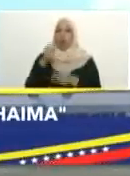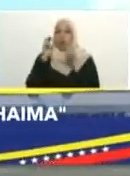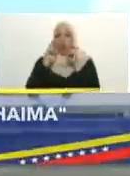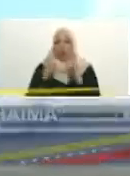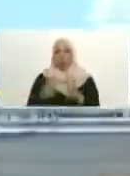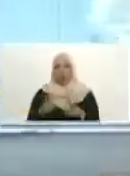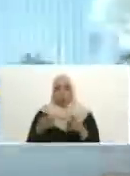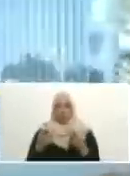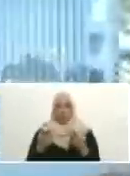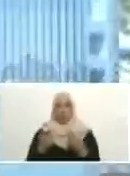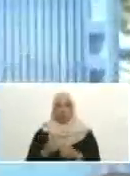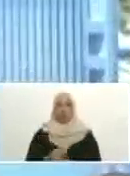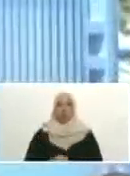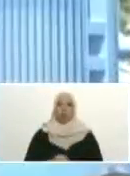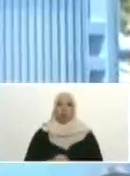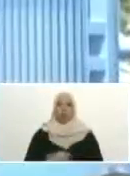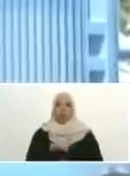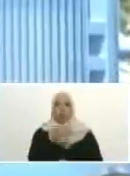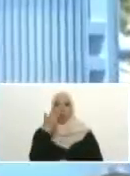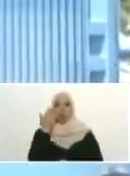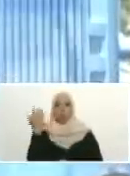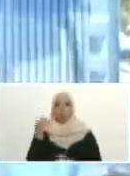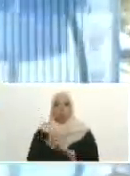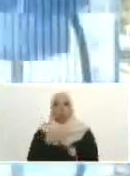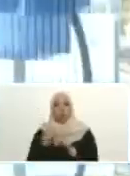aquí, Cipriano? Esto aquí